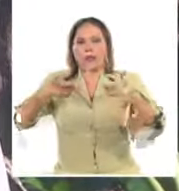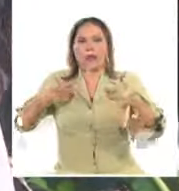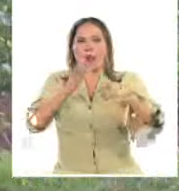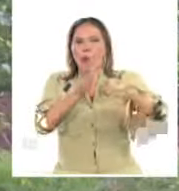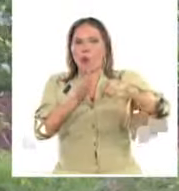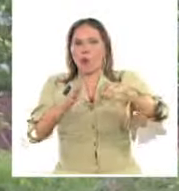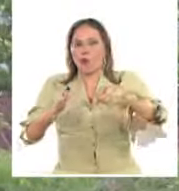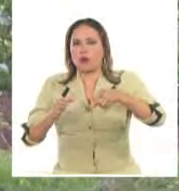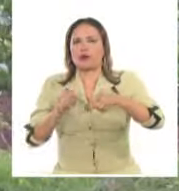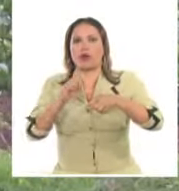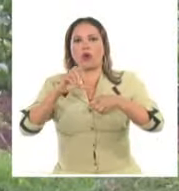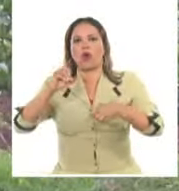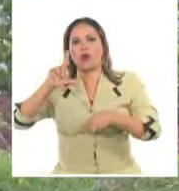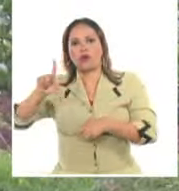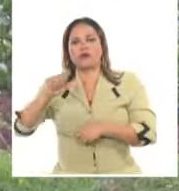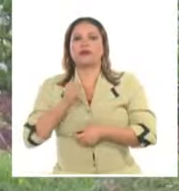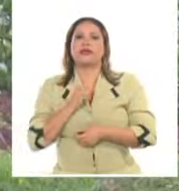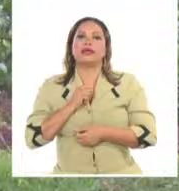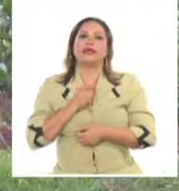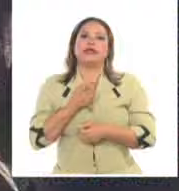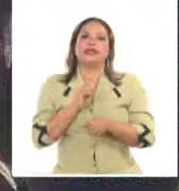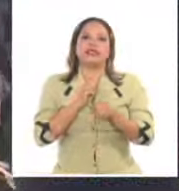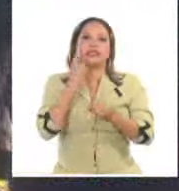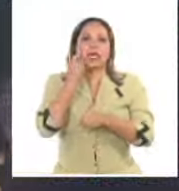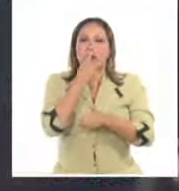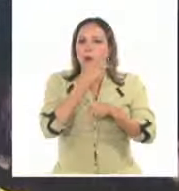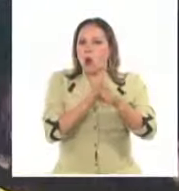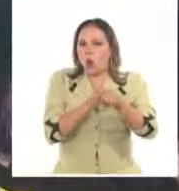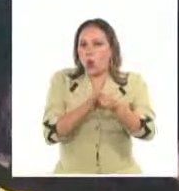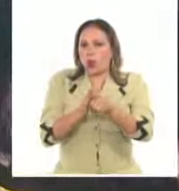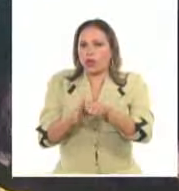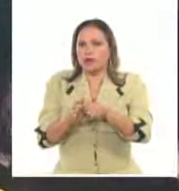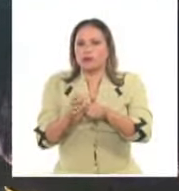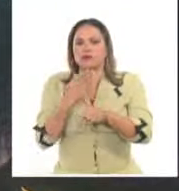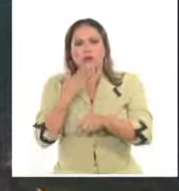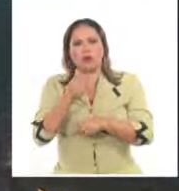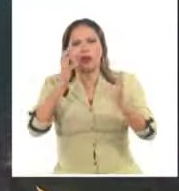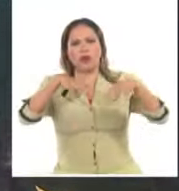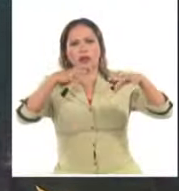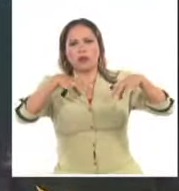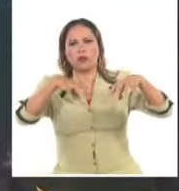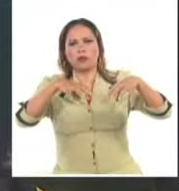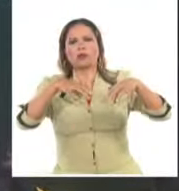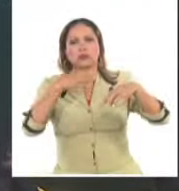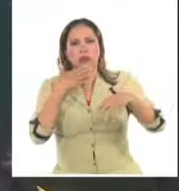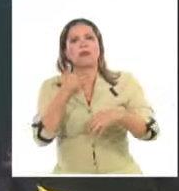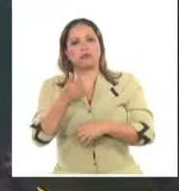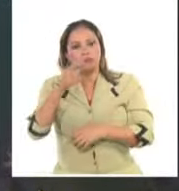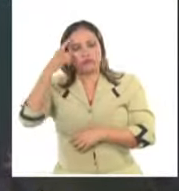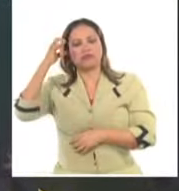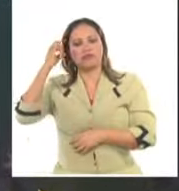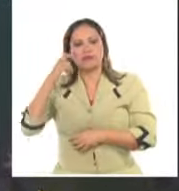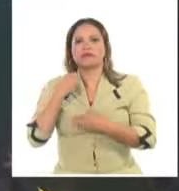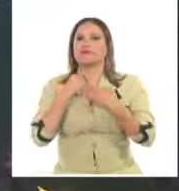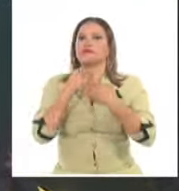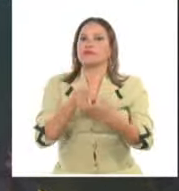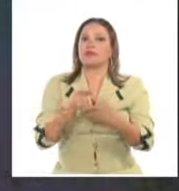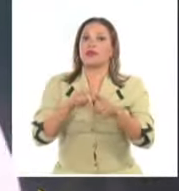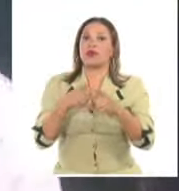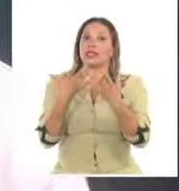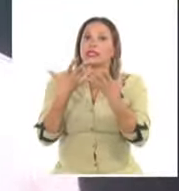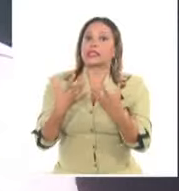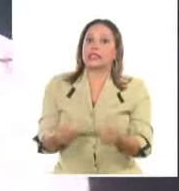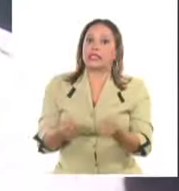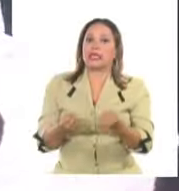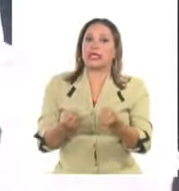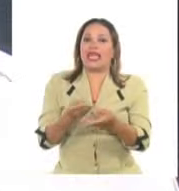un poquito de cebolla multiplicadora. ¿Lo han beneficiado la lluvia? La lluvia han beneficiado bastante, porque había bastante sequía aquí.